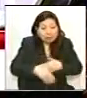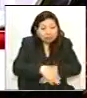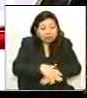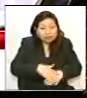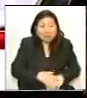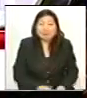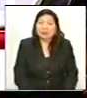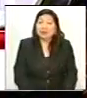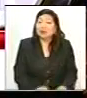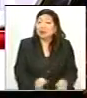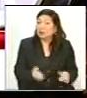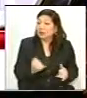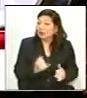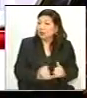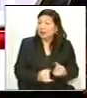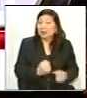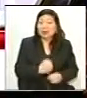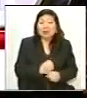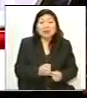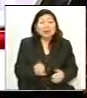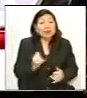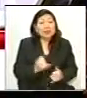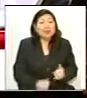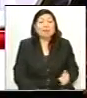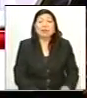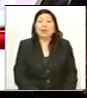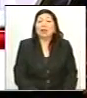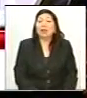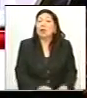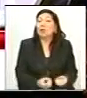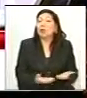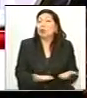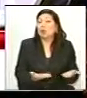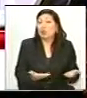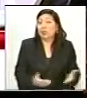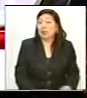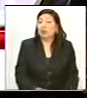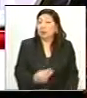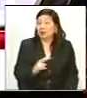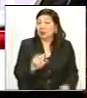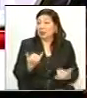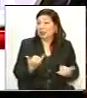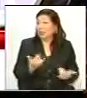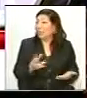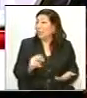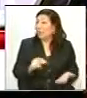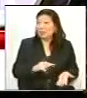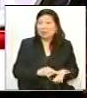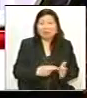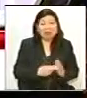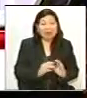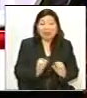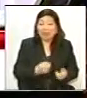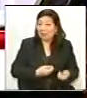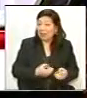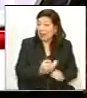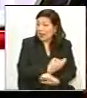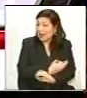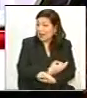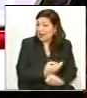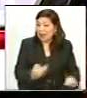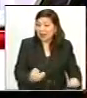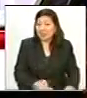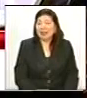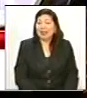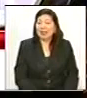procedimiento, que se cierren las obras, se concluyan. Muchas, como van a ver a ustedes aquí, todavía no ni siquiera se liquidan.